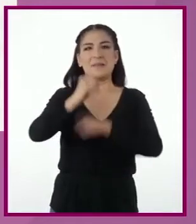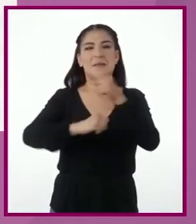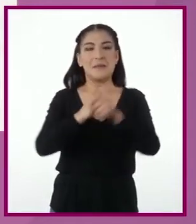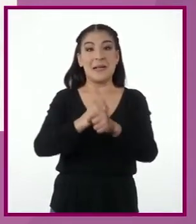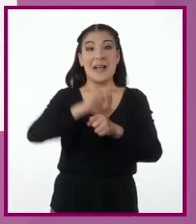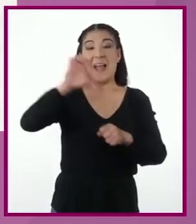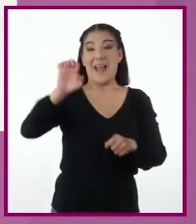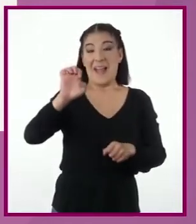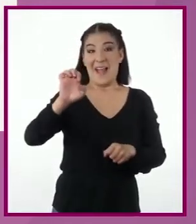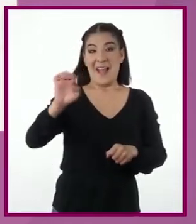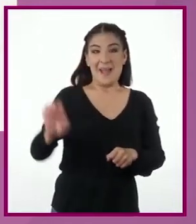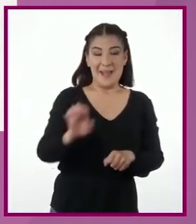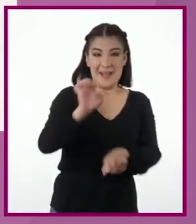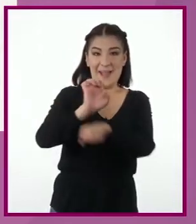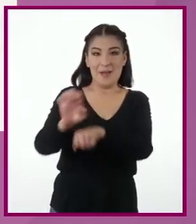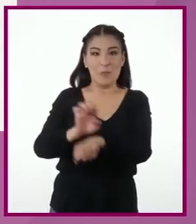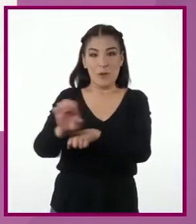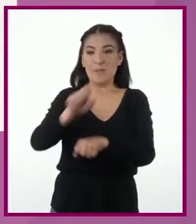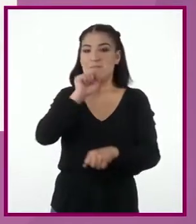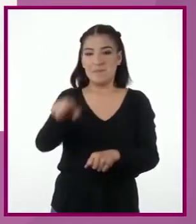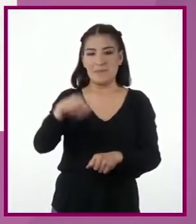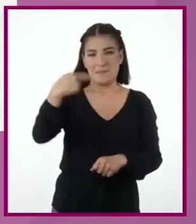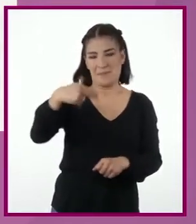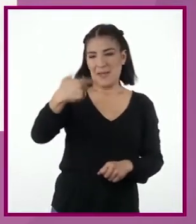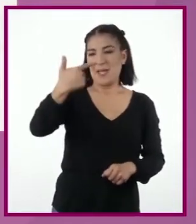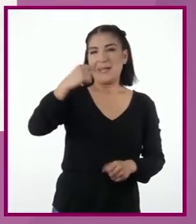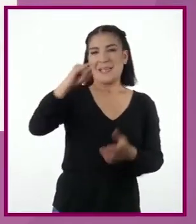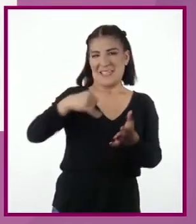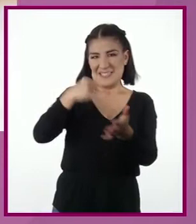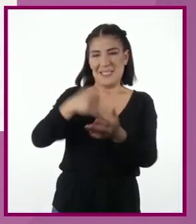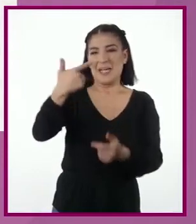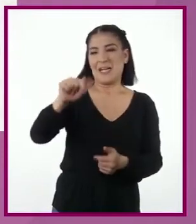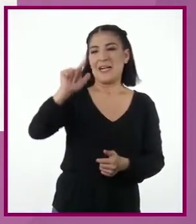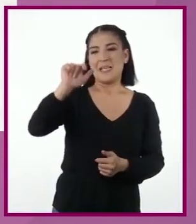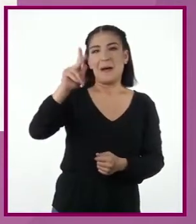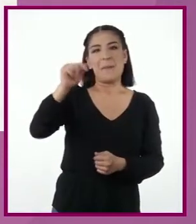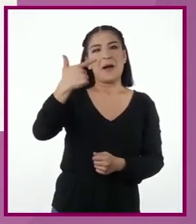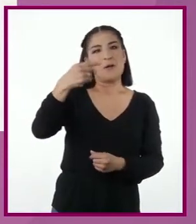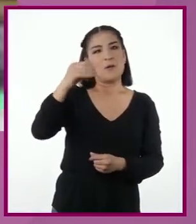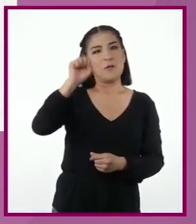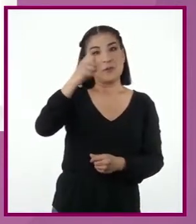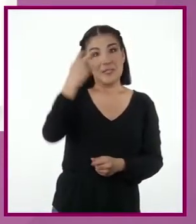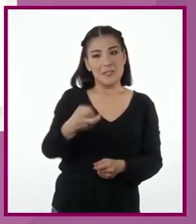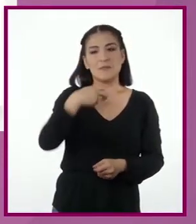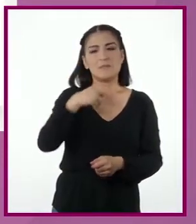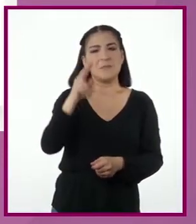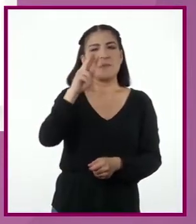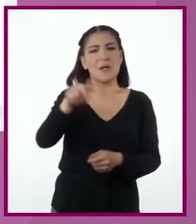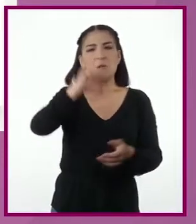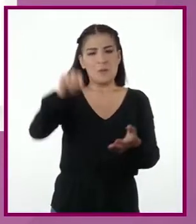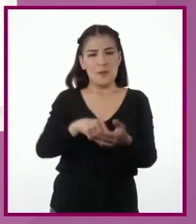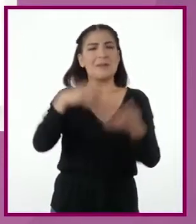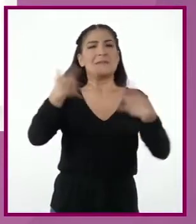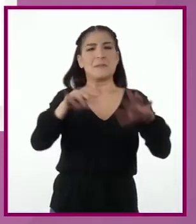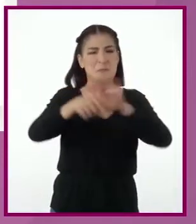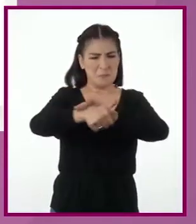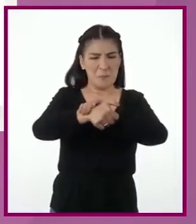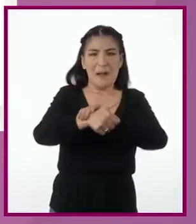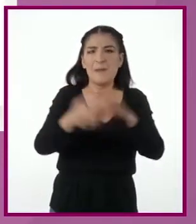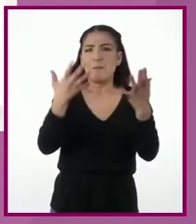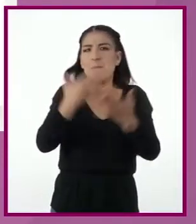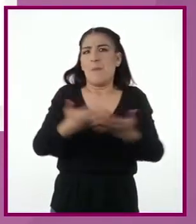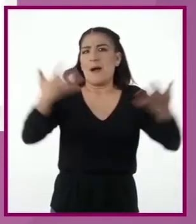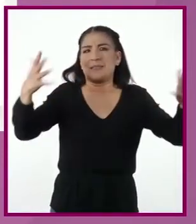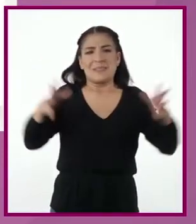Ecuador, en un archipiélago llamado Galápagos. En ese lugar observé tortugas gigantes y diversidad de